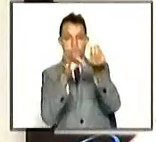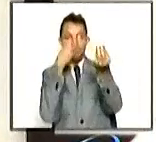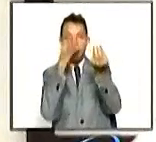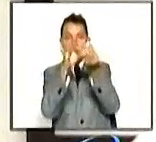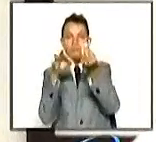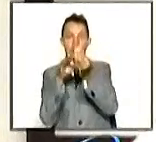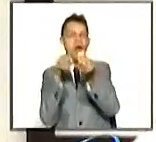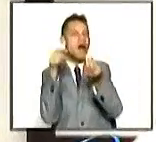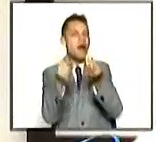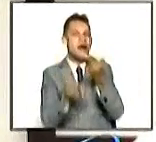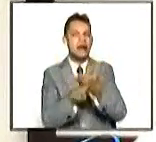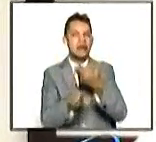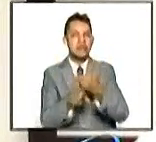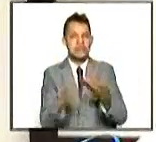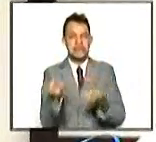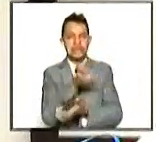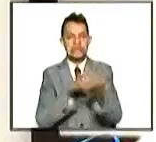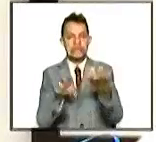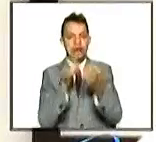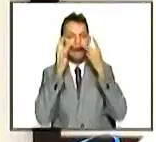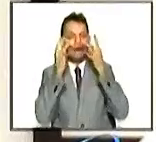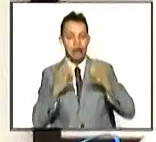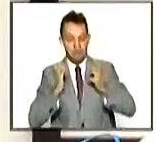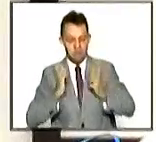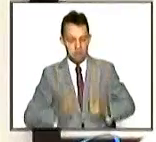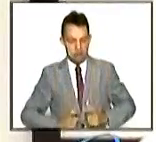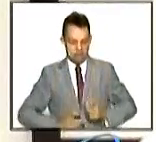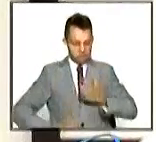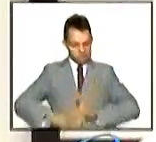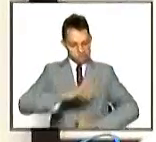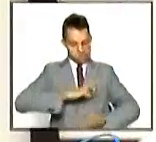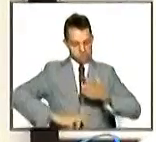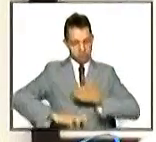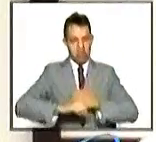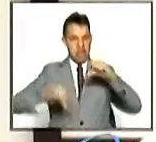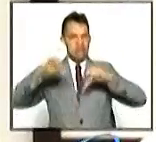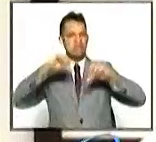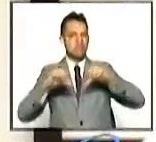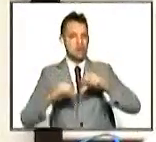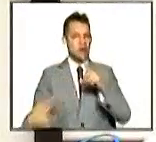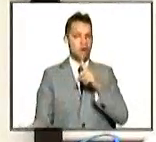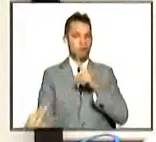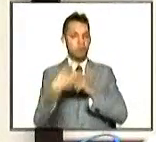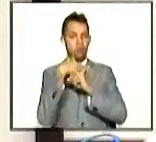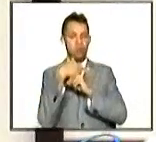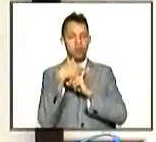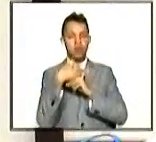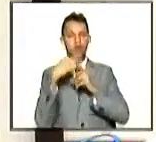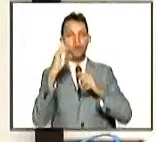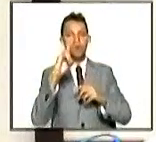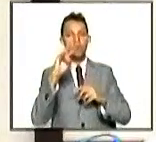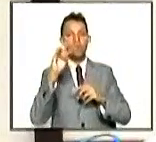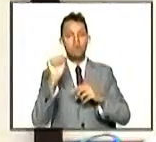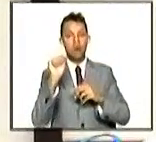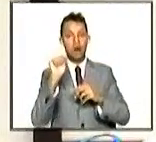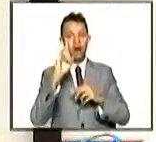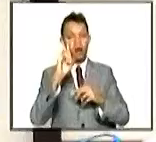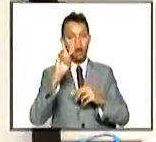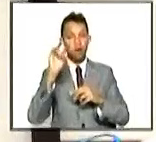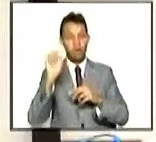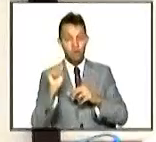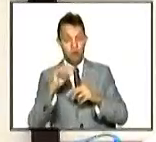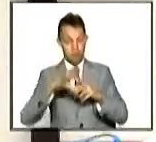un proceso de intoxicación, y vamos a hablar un poco qué pasó con la uva Isabela, que es la ideal